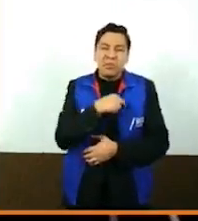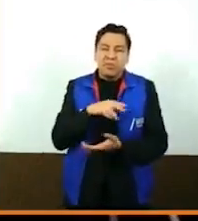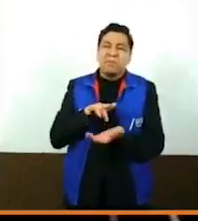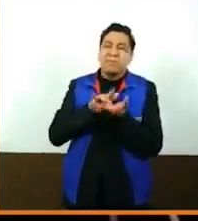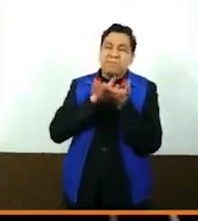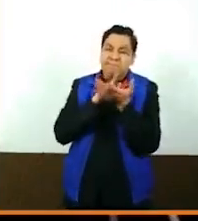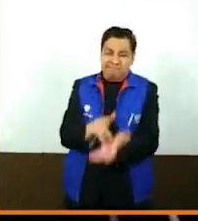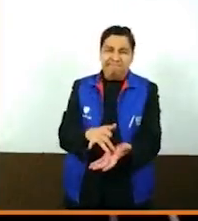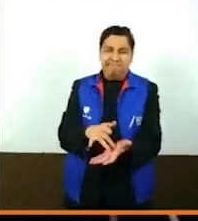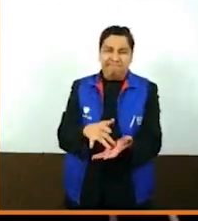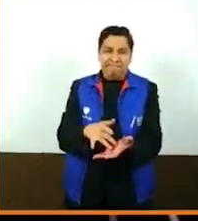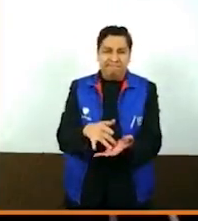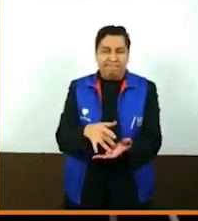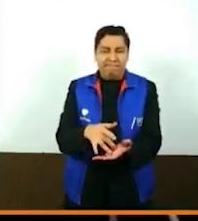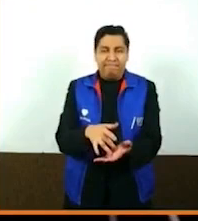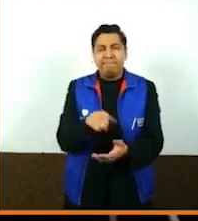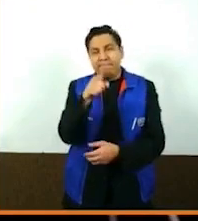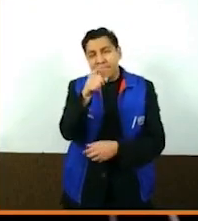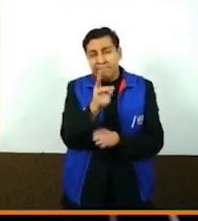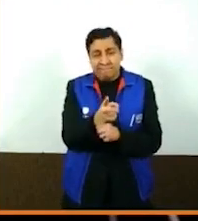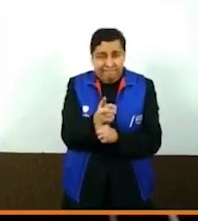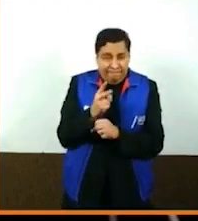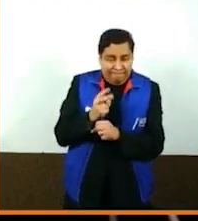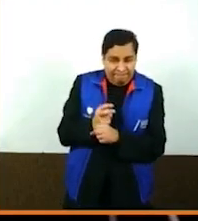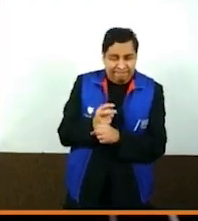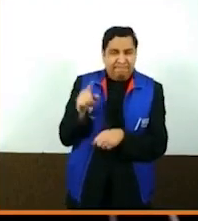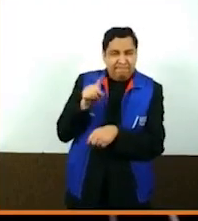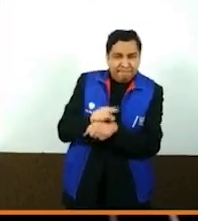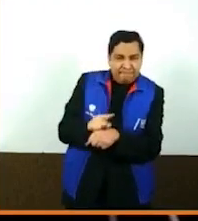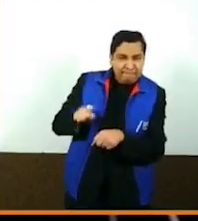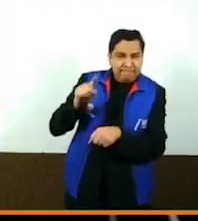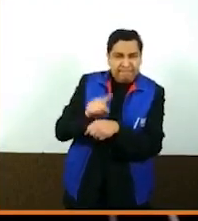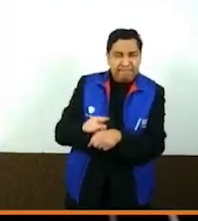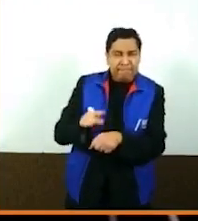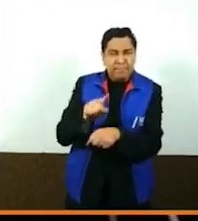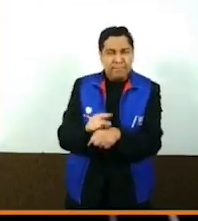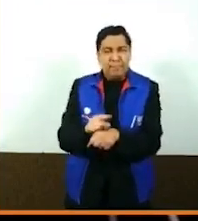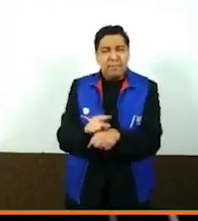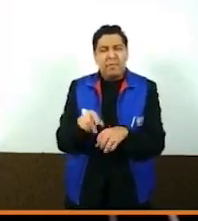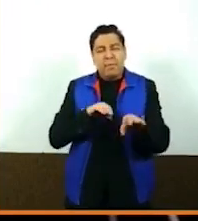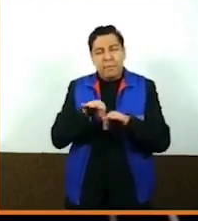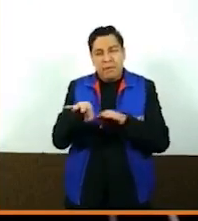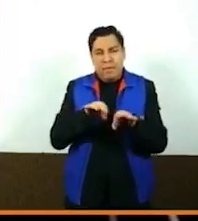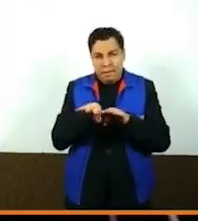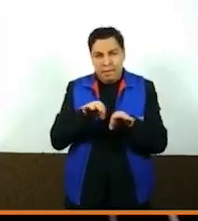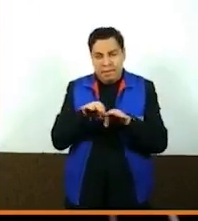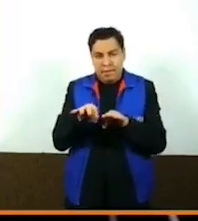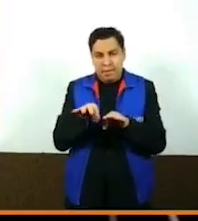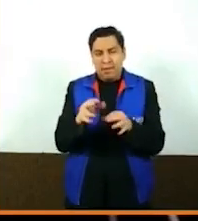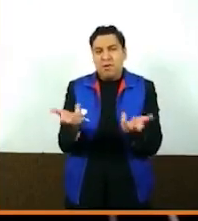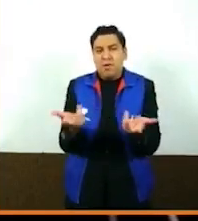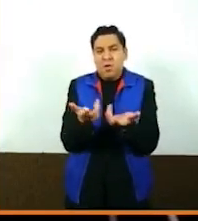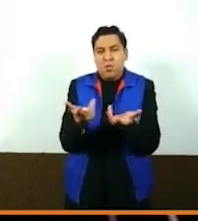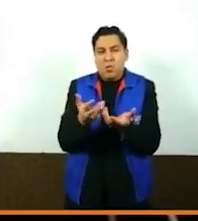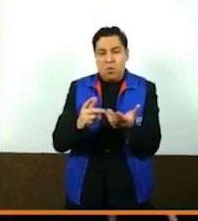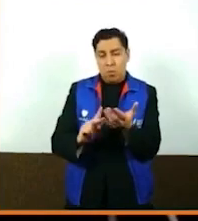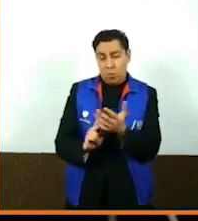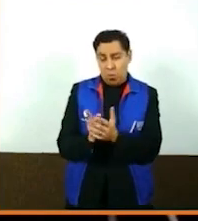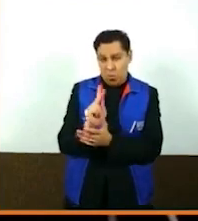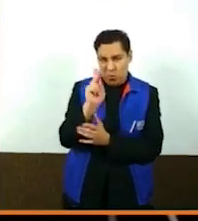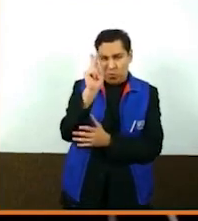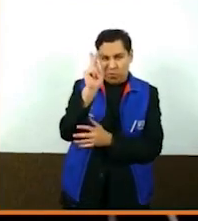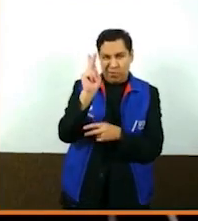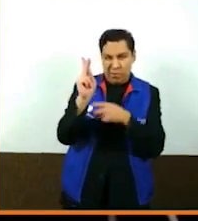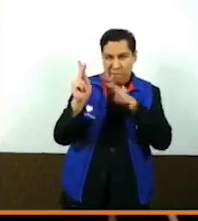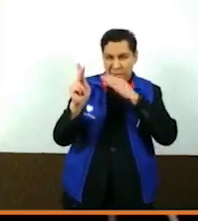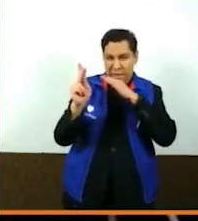nuestros empleados están invitados a crear todos los días. Les quiero contar también que este producto resultó ser tan